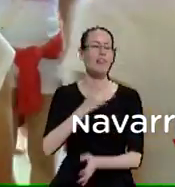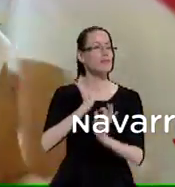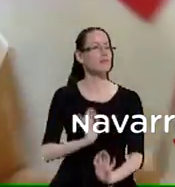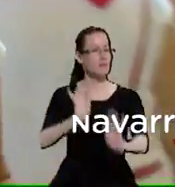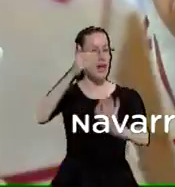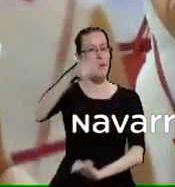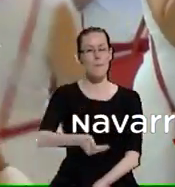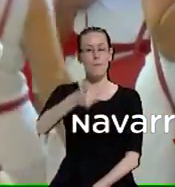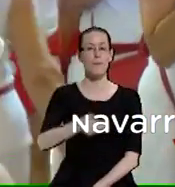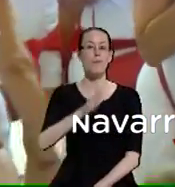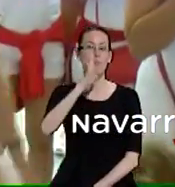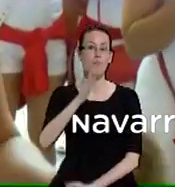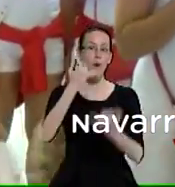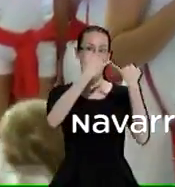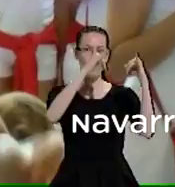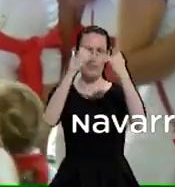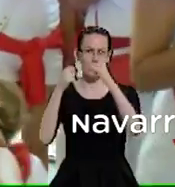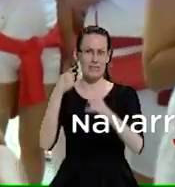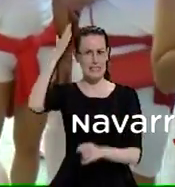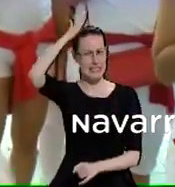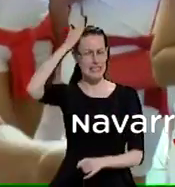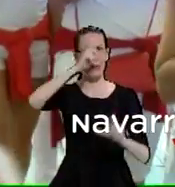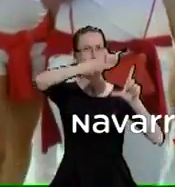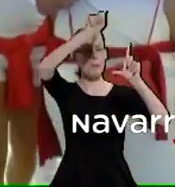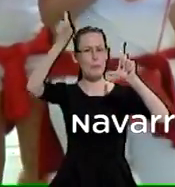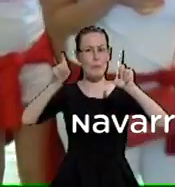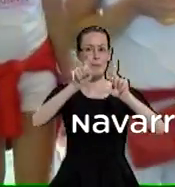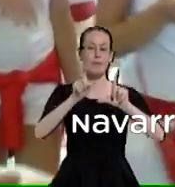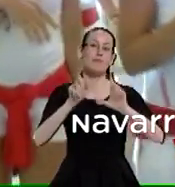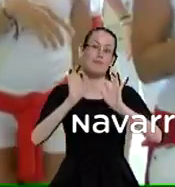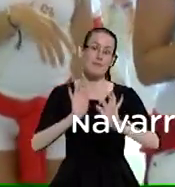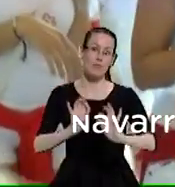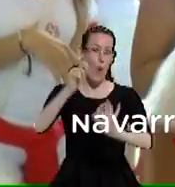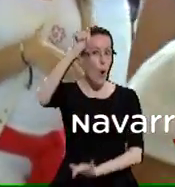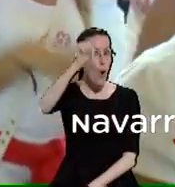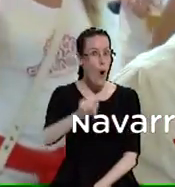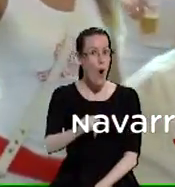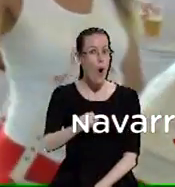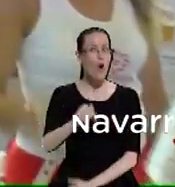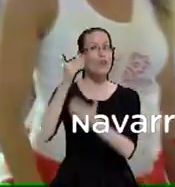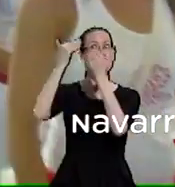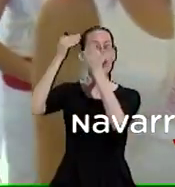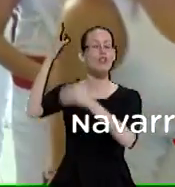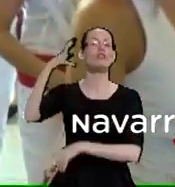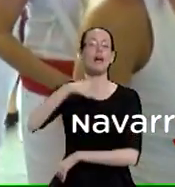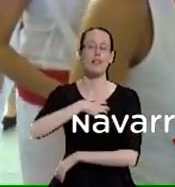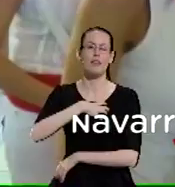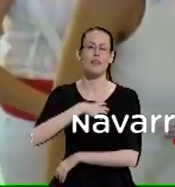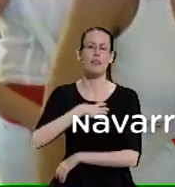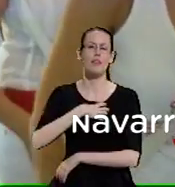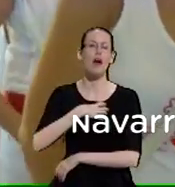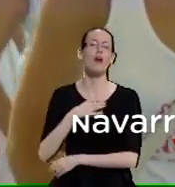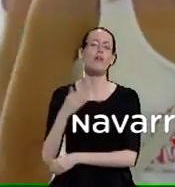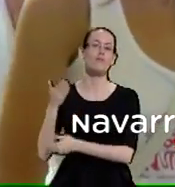se celebran muchísimas fiestas en nuestra comunidad foral. Precisamente hoy, en honor a Santiago, asistimos a